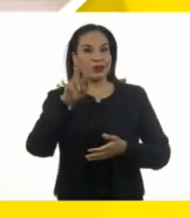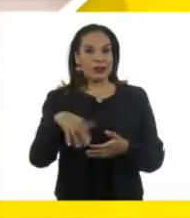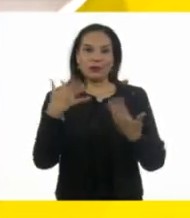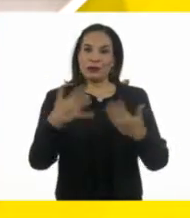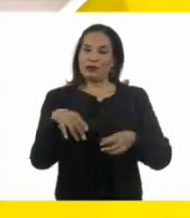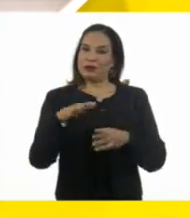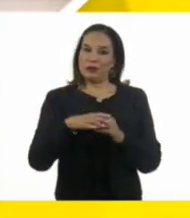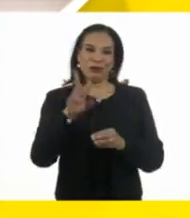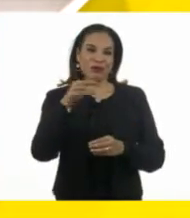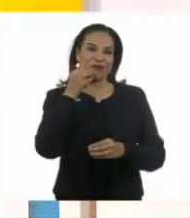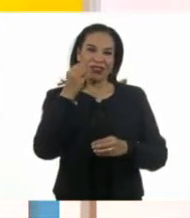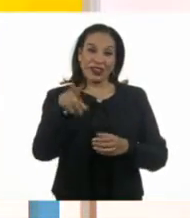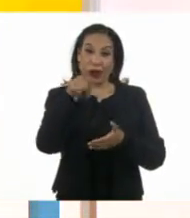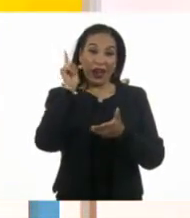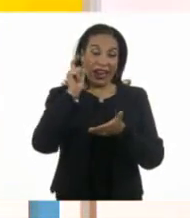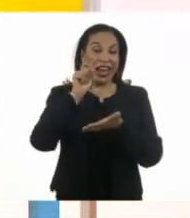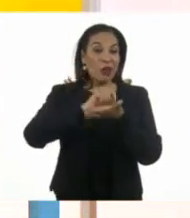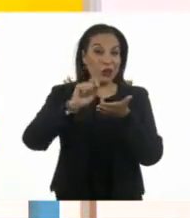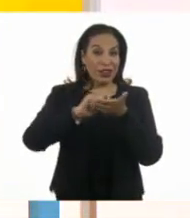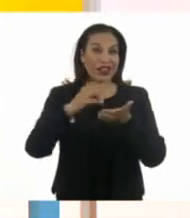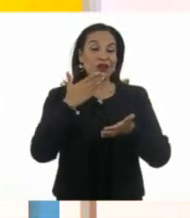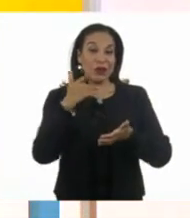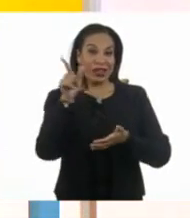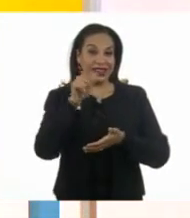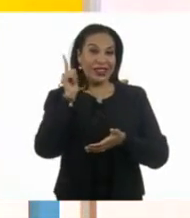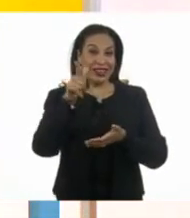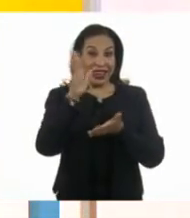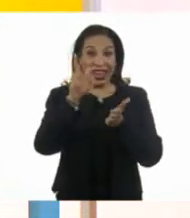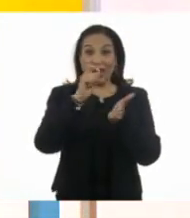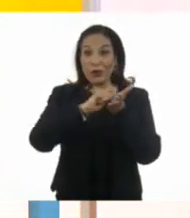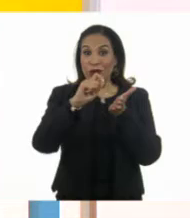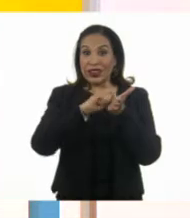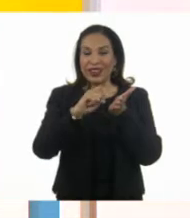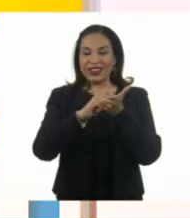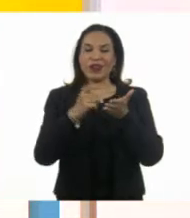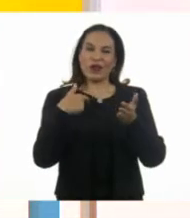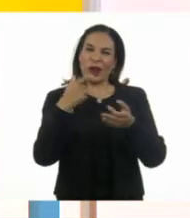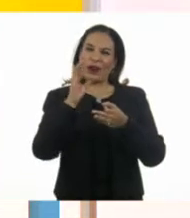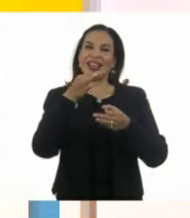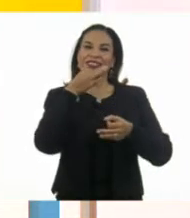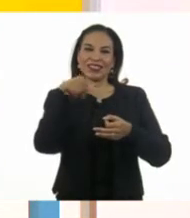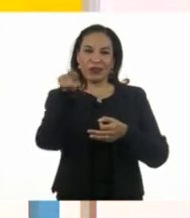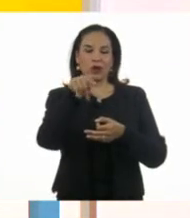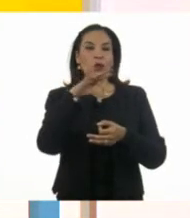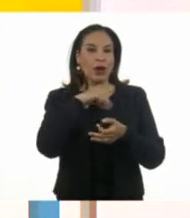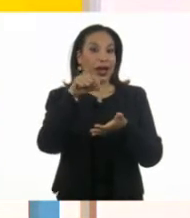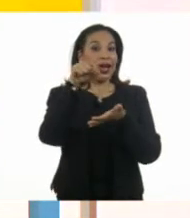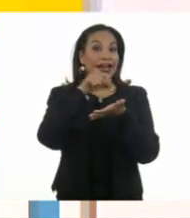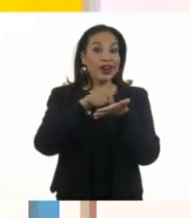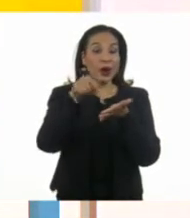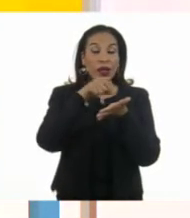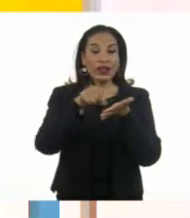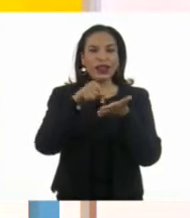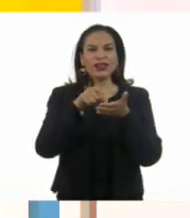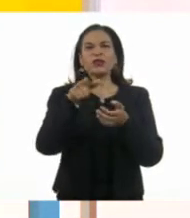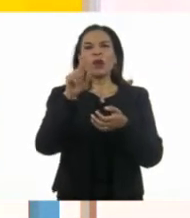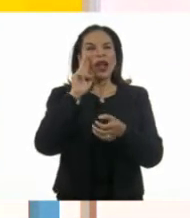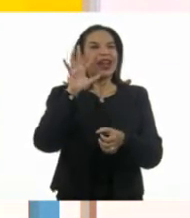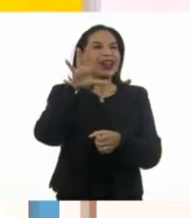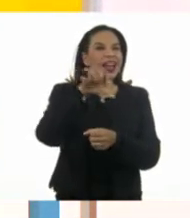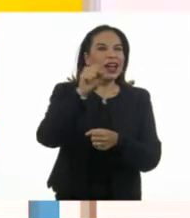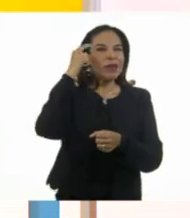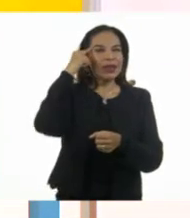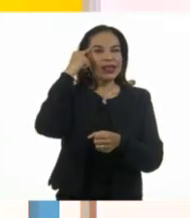que ustedes estén apuntando igual que Pili. ¿Estás apuntando? Te vamos a dar unos segundos para que anotes los que hayas